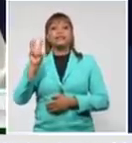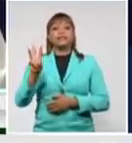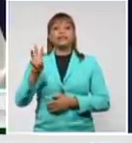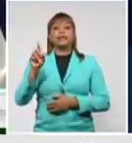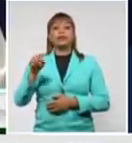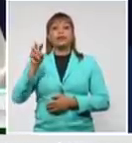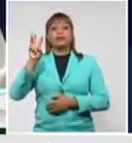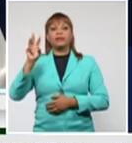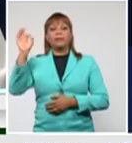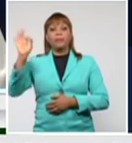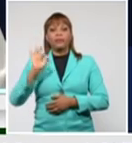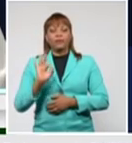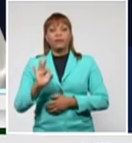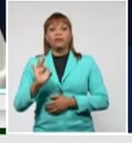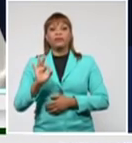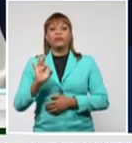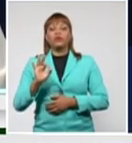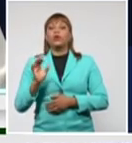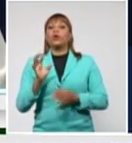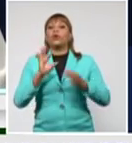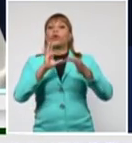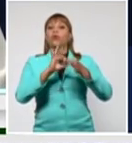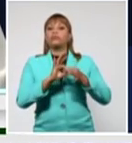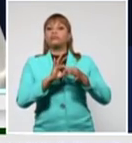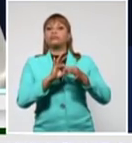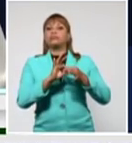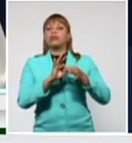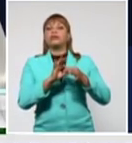63,3%, fueron contactos de casos